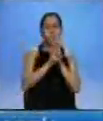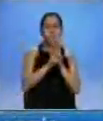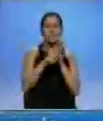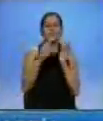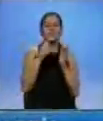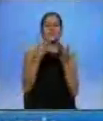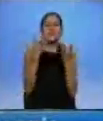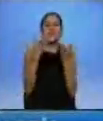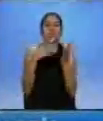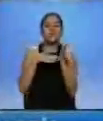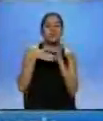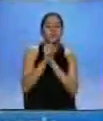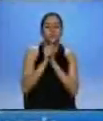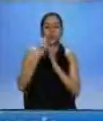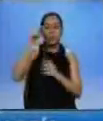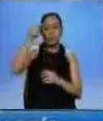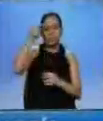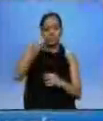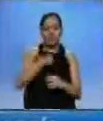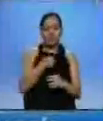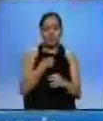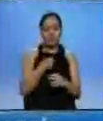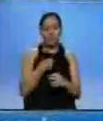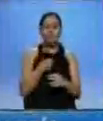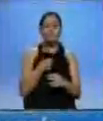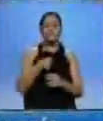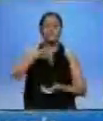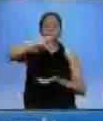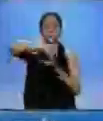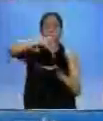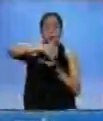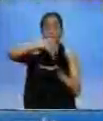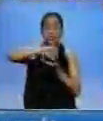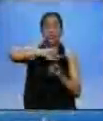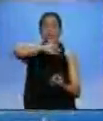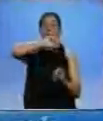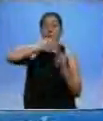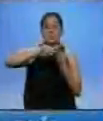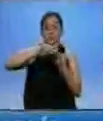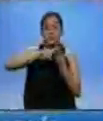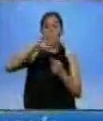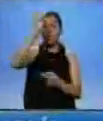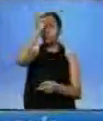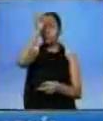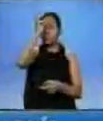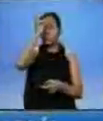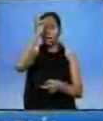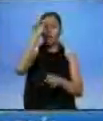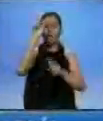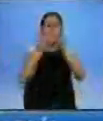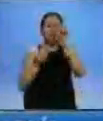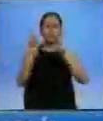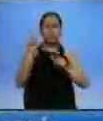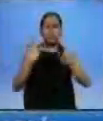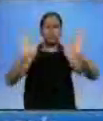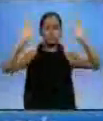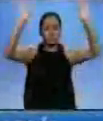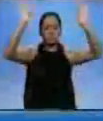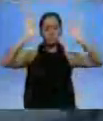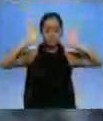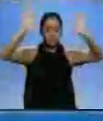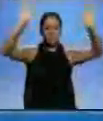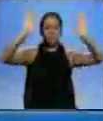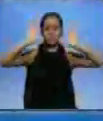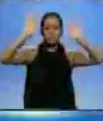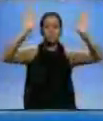intenta desestabilizar su gobierno. Desde el centro histórico y hasta las afueras del hospital, cientos de personas se